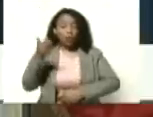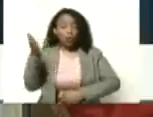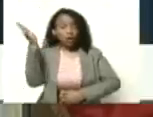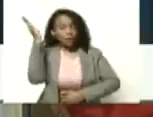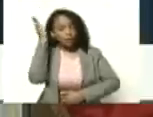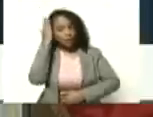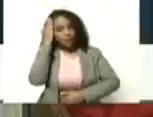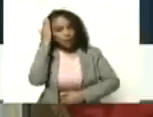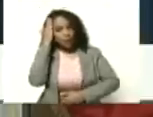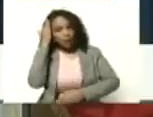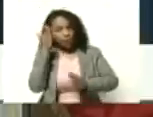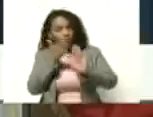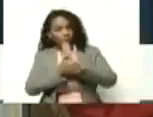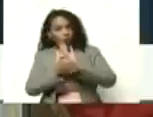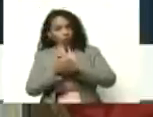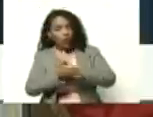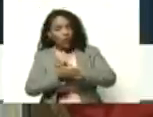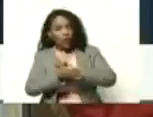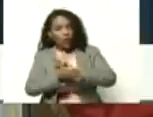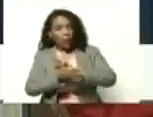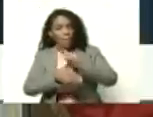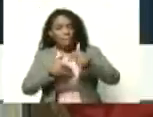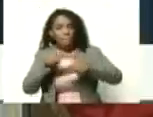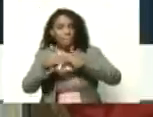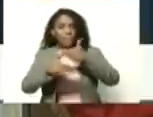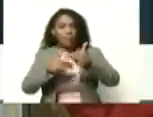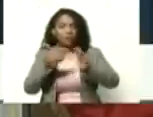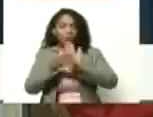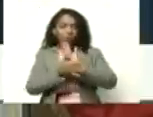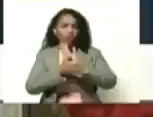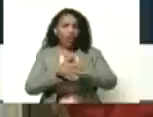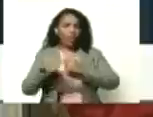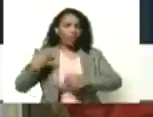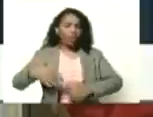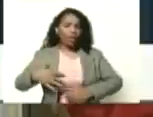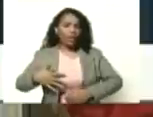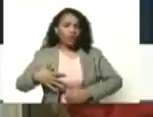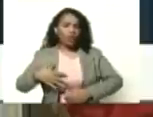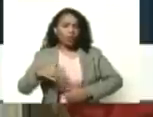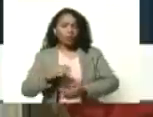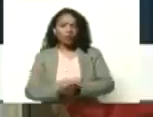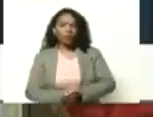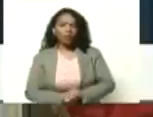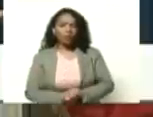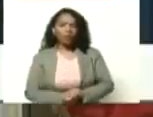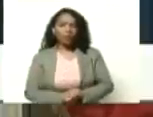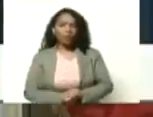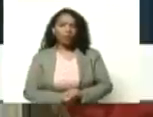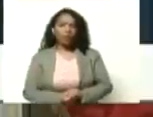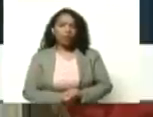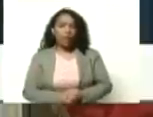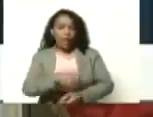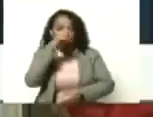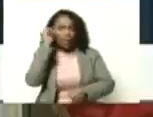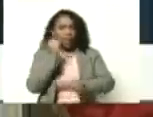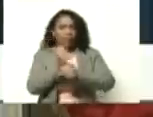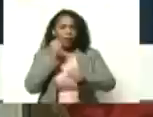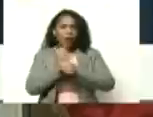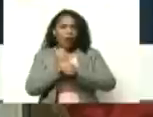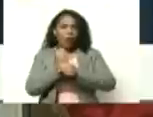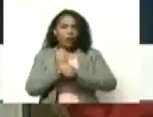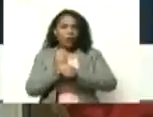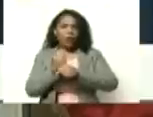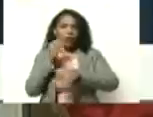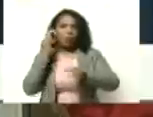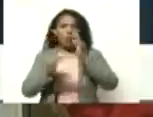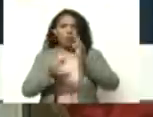de del tema criminalístico y el derecho penal y que han trabajado en orden o mochila de justicia